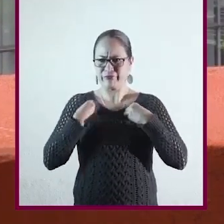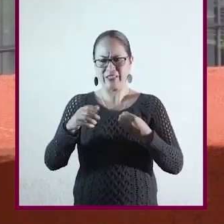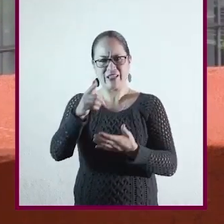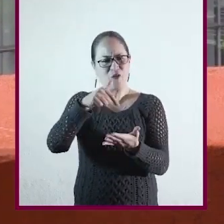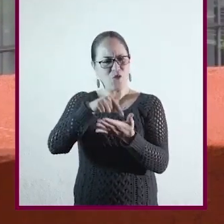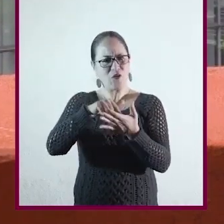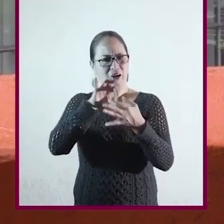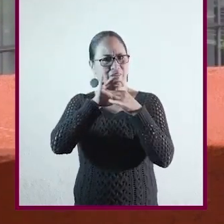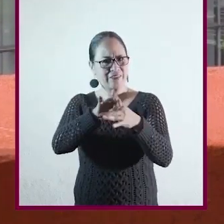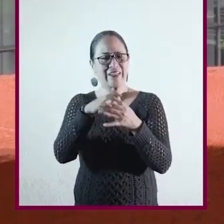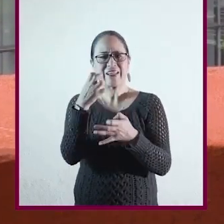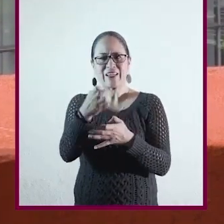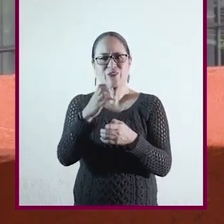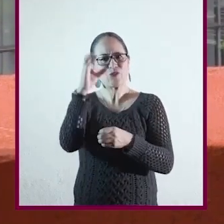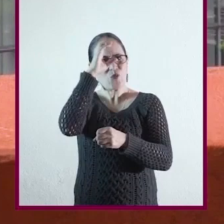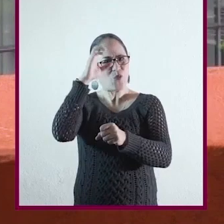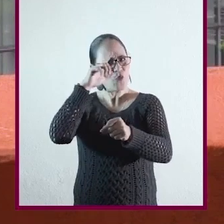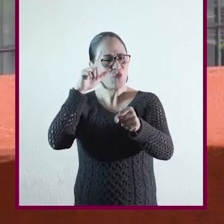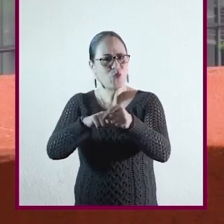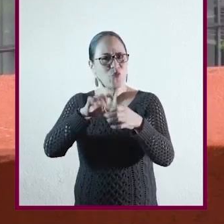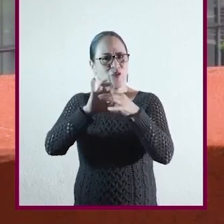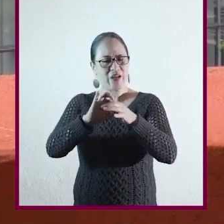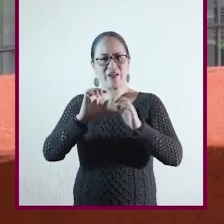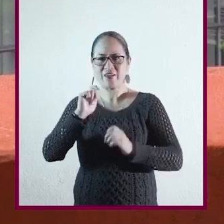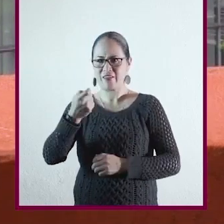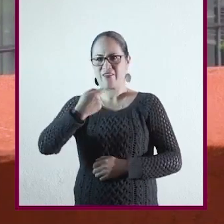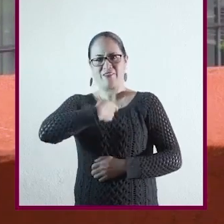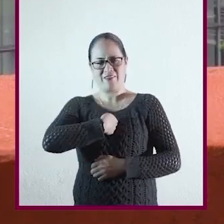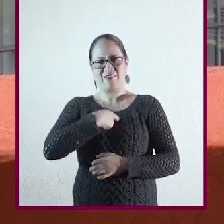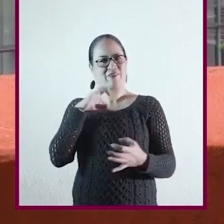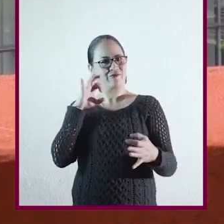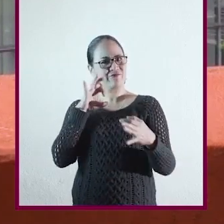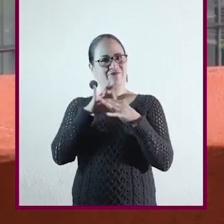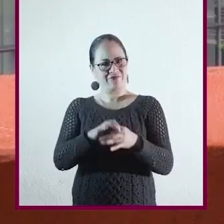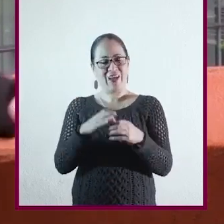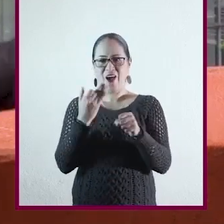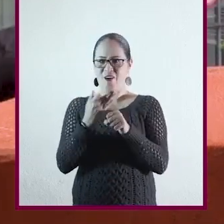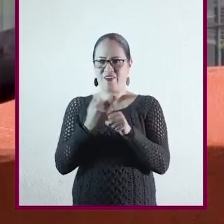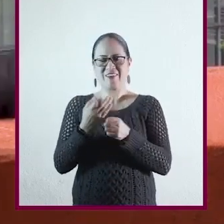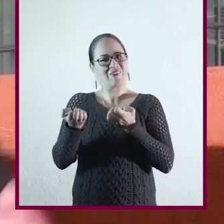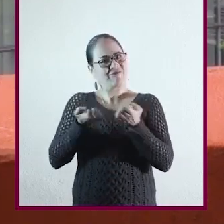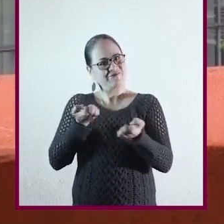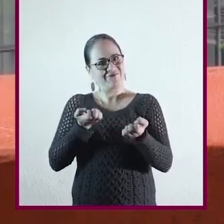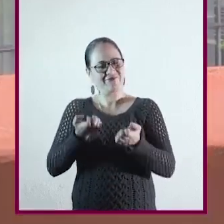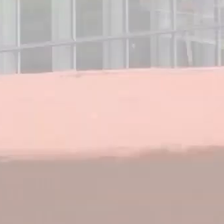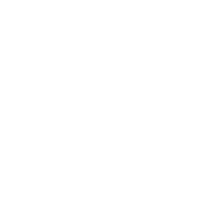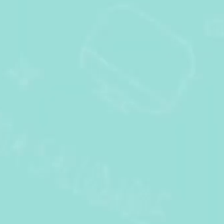Es parte de tu patrimonio, de tu cultura y de tu identidad. Es